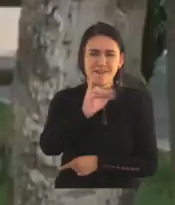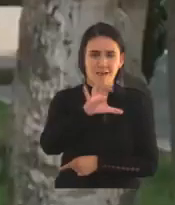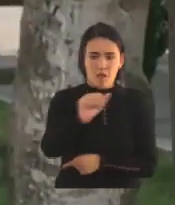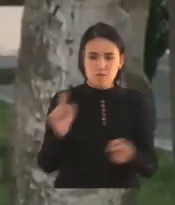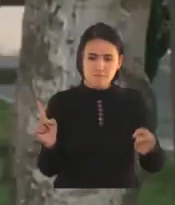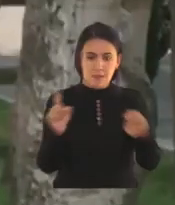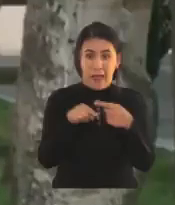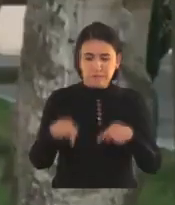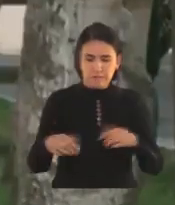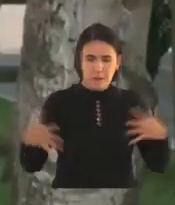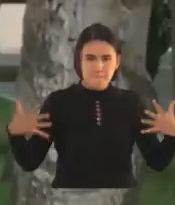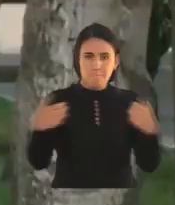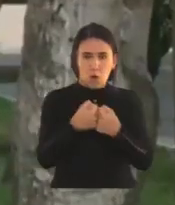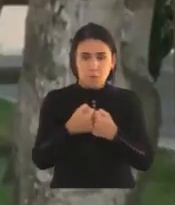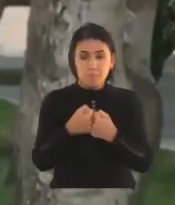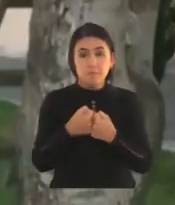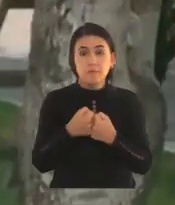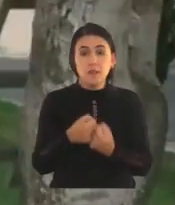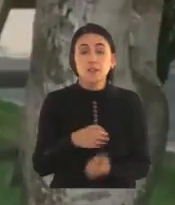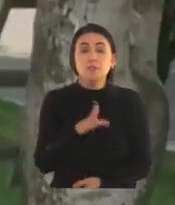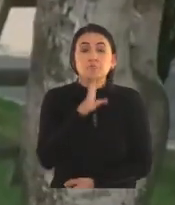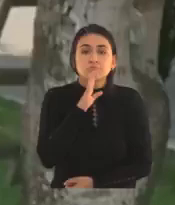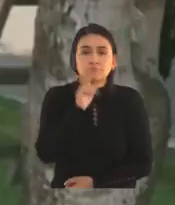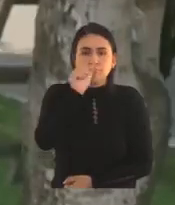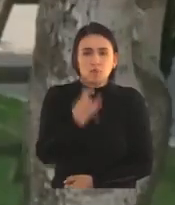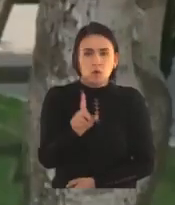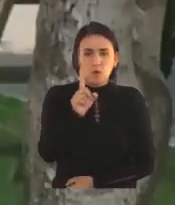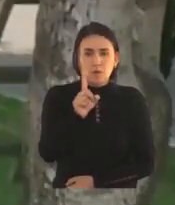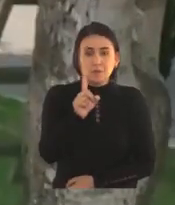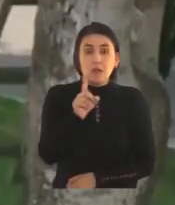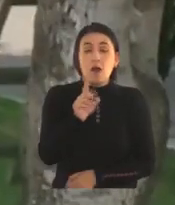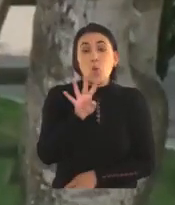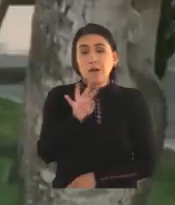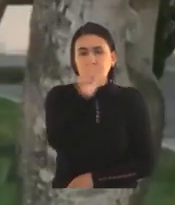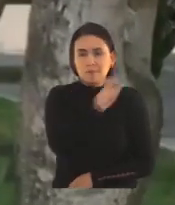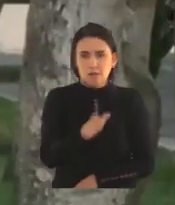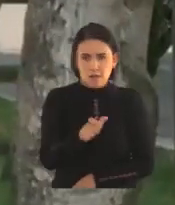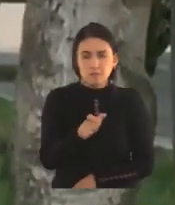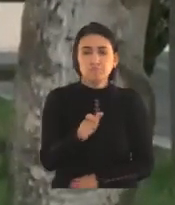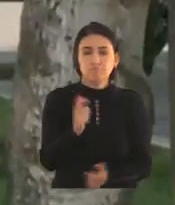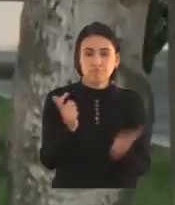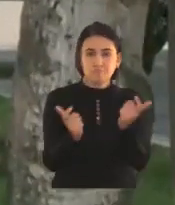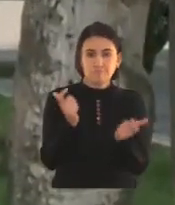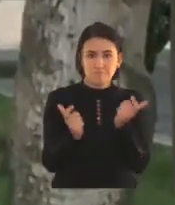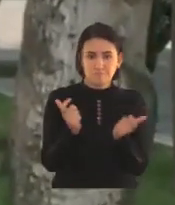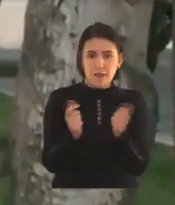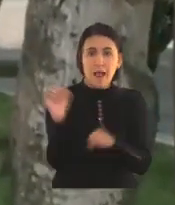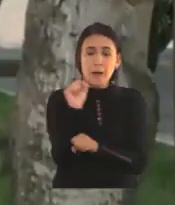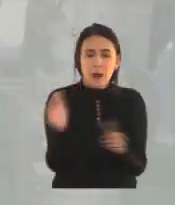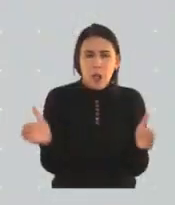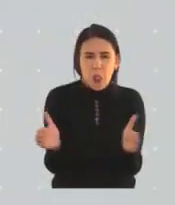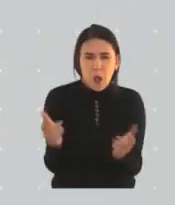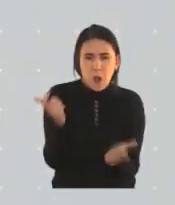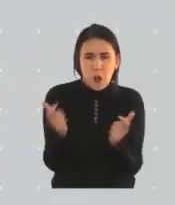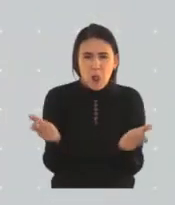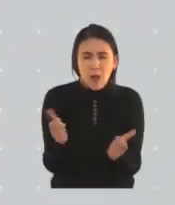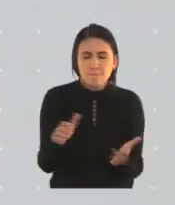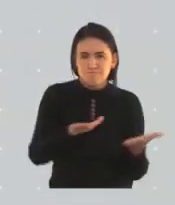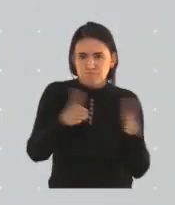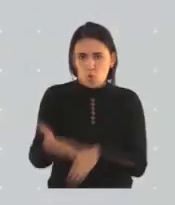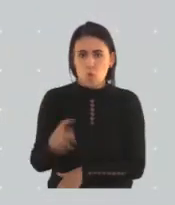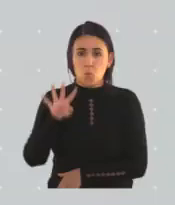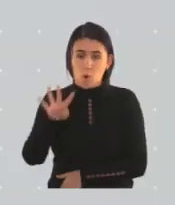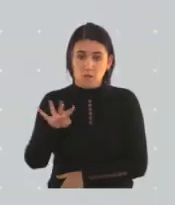En este accidente pierden lamentablemente la vida las cuatro personas que ocupaban el vehículo tipo Sprint, mientras que los dos ocupantes del